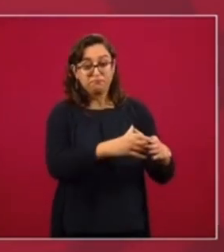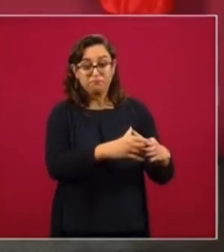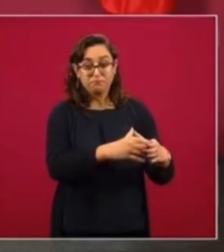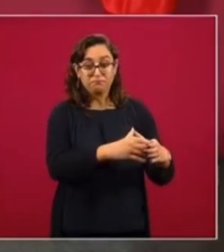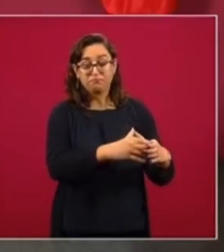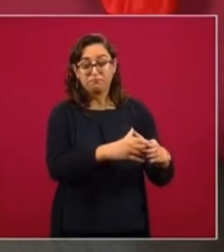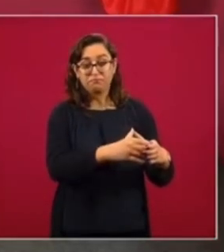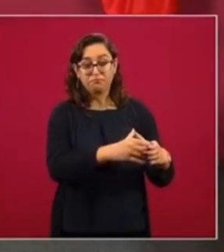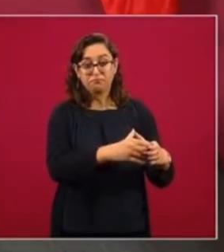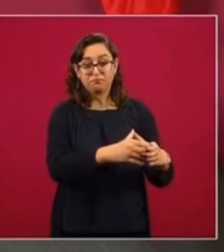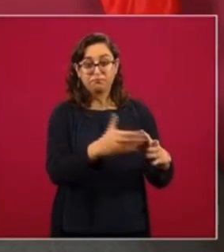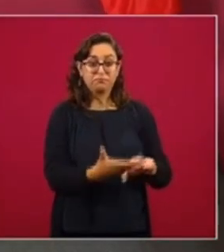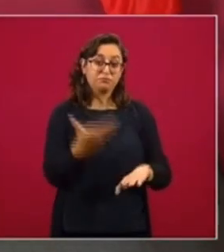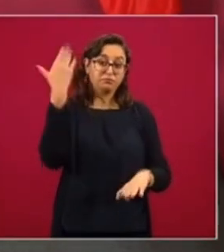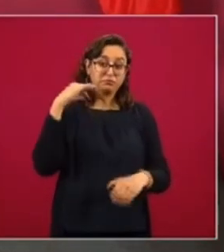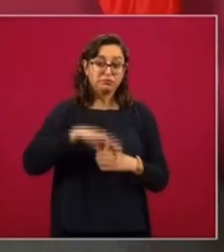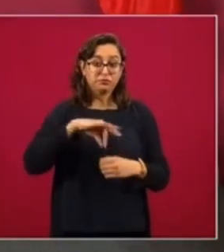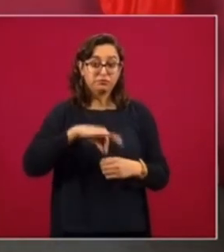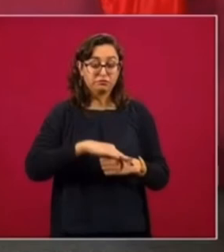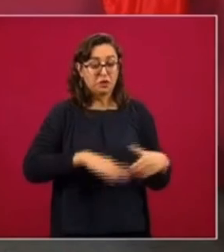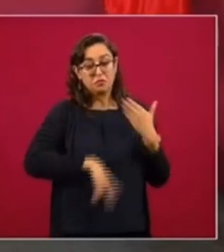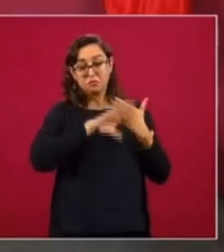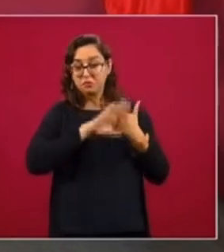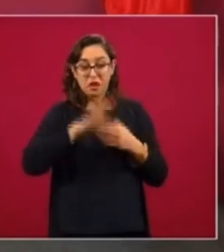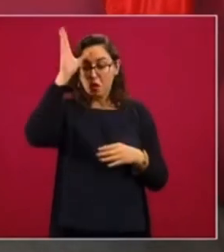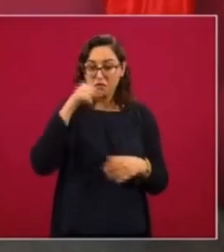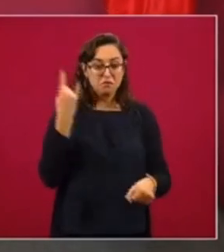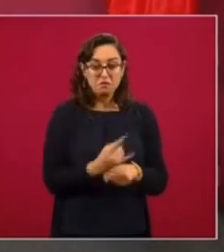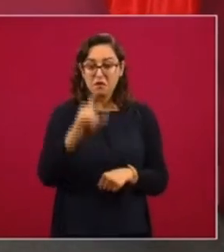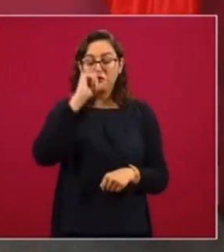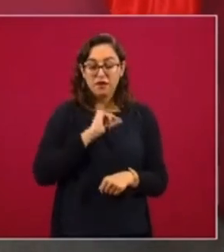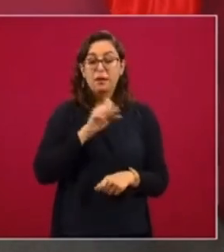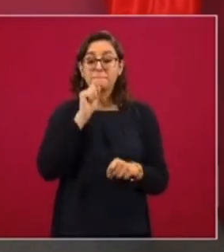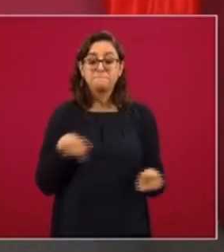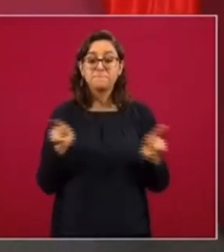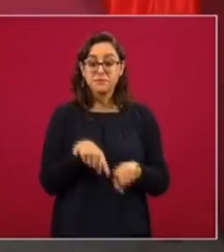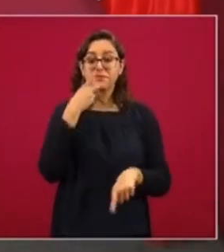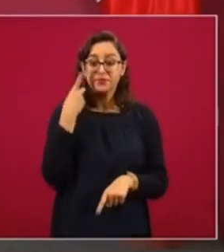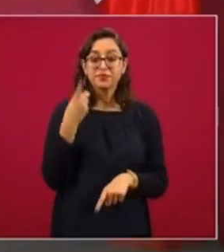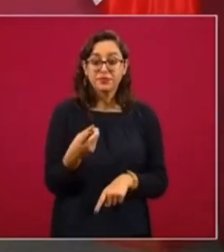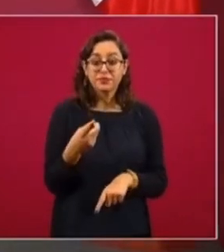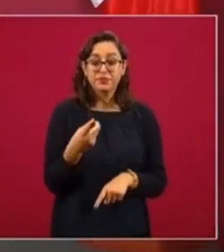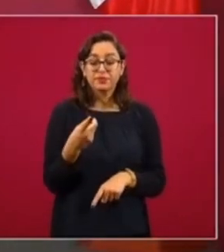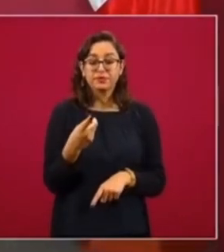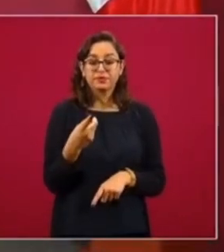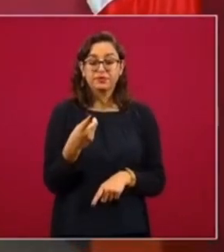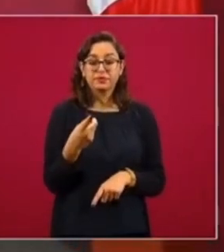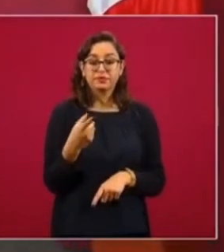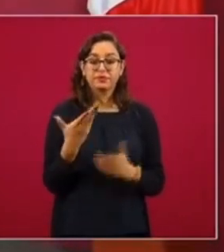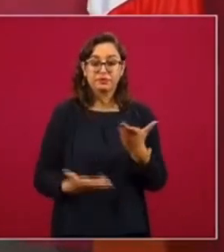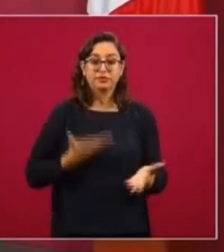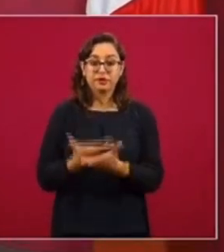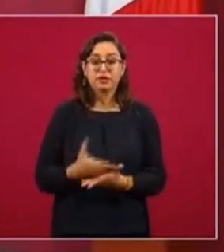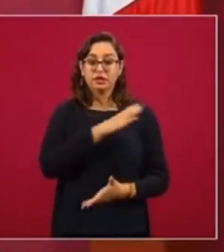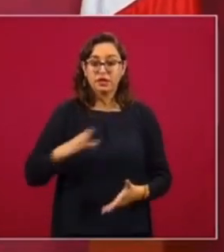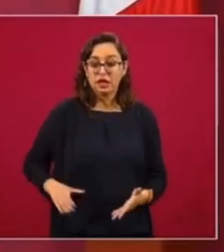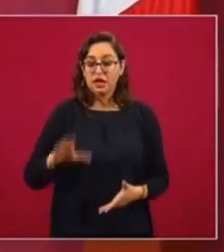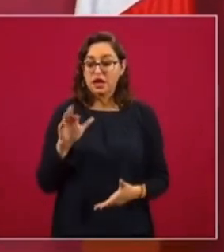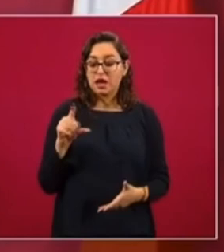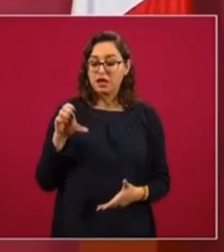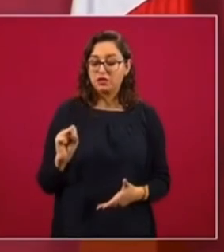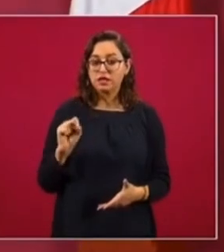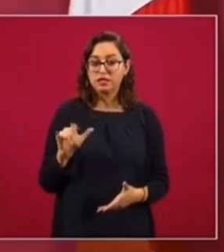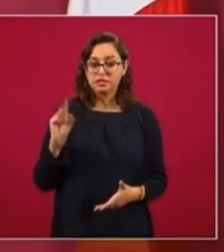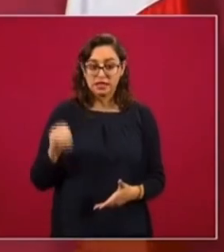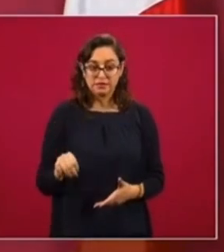en las elecciones pasadas. No lograron ese acuerdo. Y mencioné de que le propusieron también la candidatura a Carlos Slim. Nada más